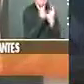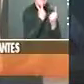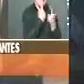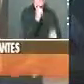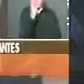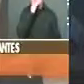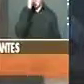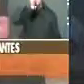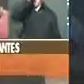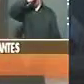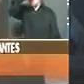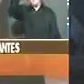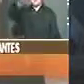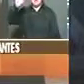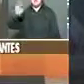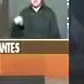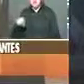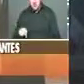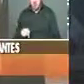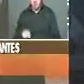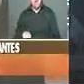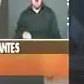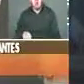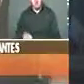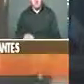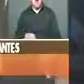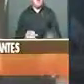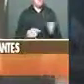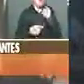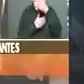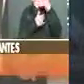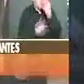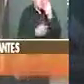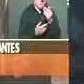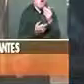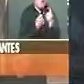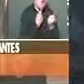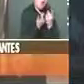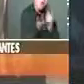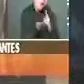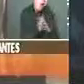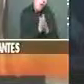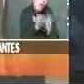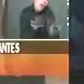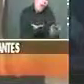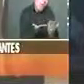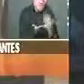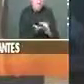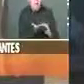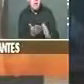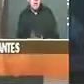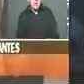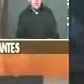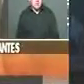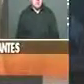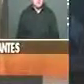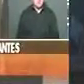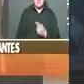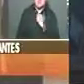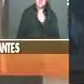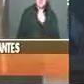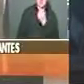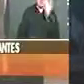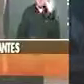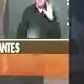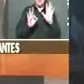ha concedido es todo lo que han pedido las FARC. Inclusive, muchos criticaron en su momento la negociación con los paramilitares porque dijeron